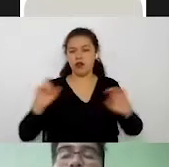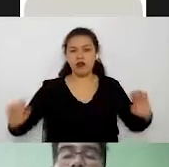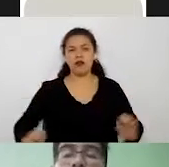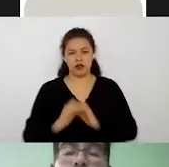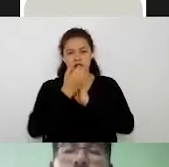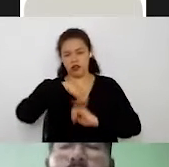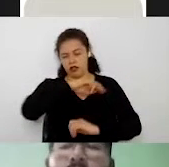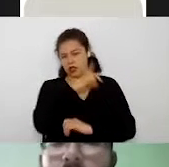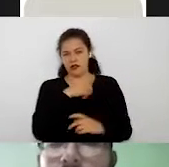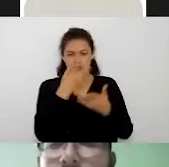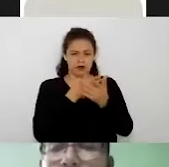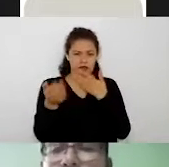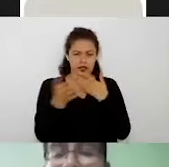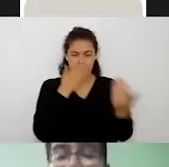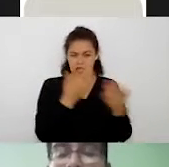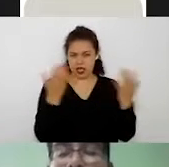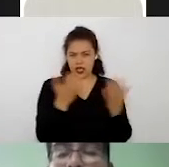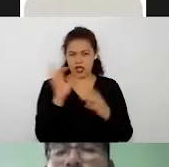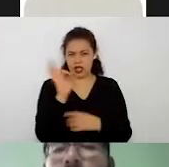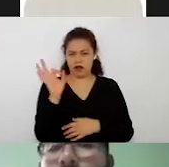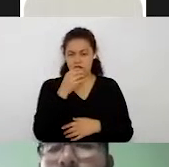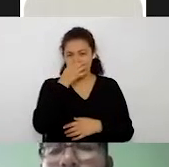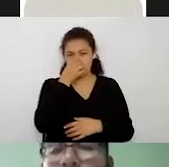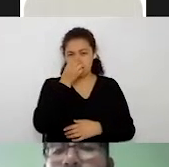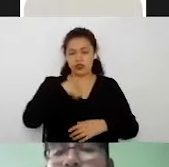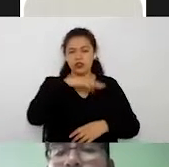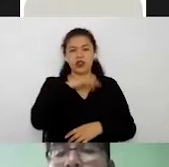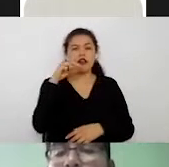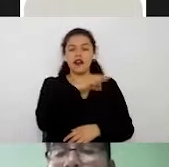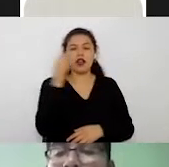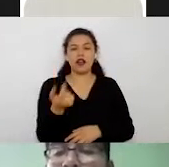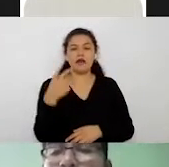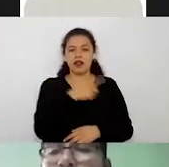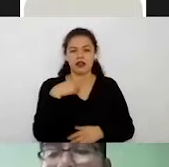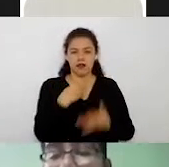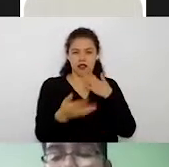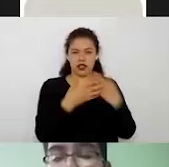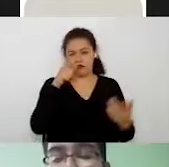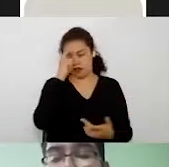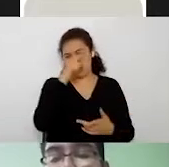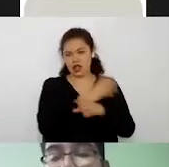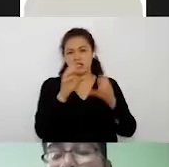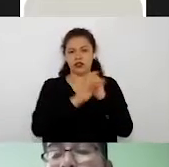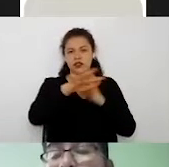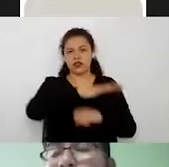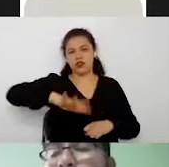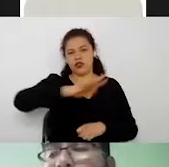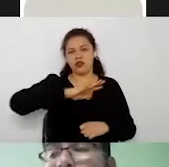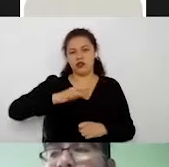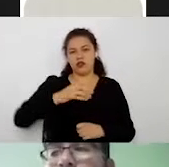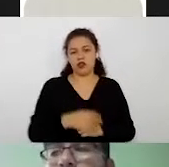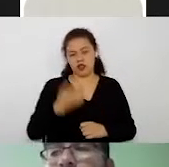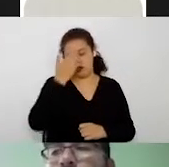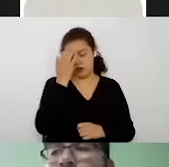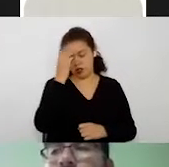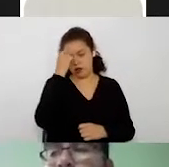actuar también quizás nosotros con premura, entonces también es importante conocer en las zonas, eh, por ejemplo, qué riesgos a los